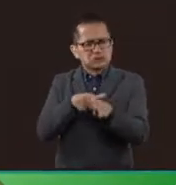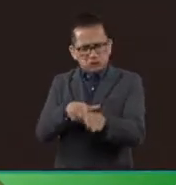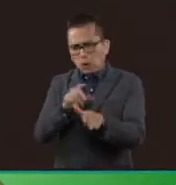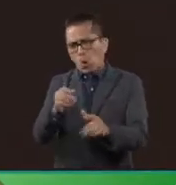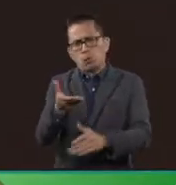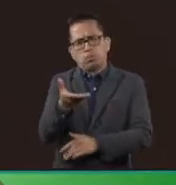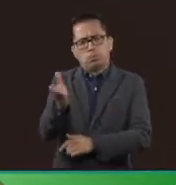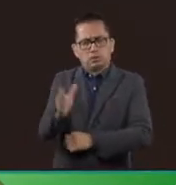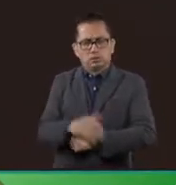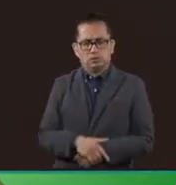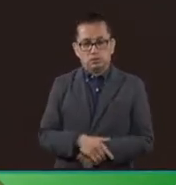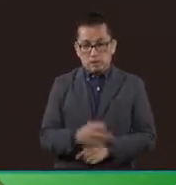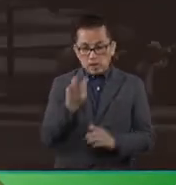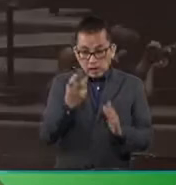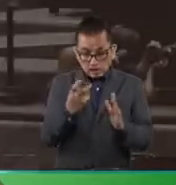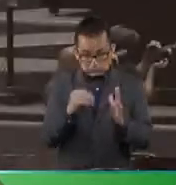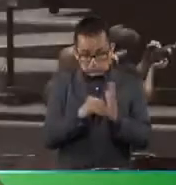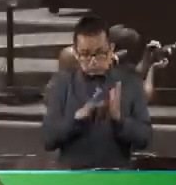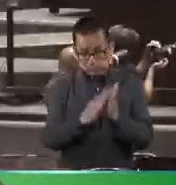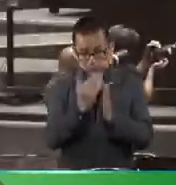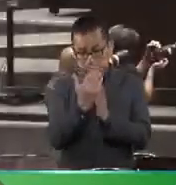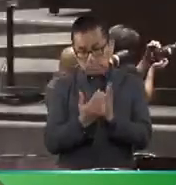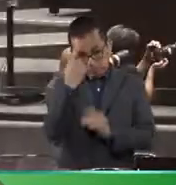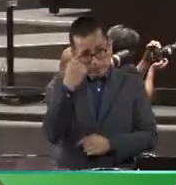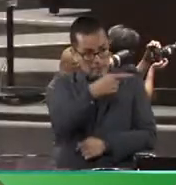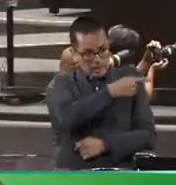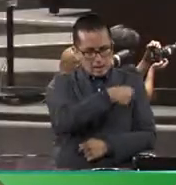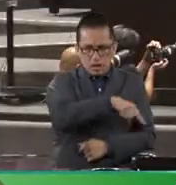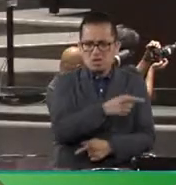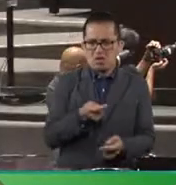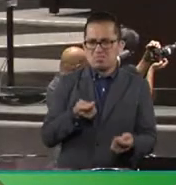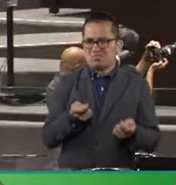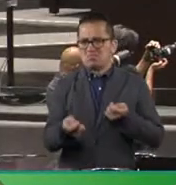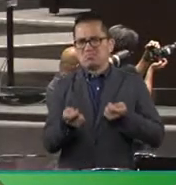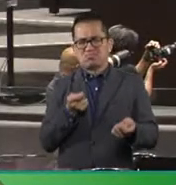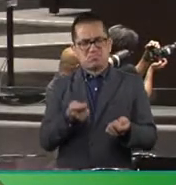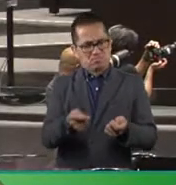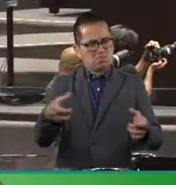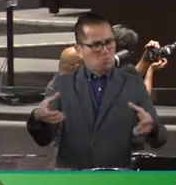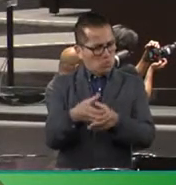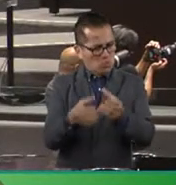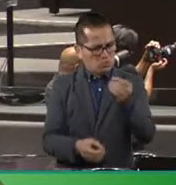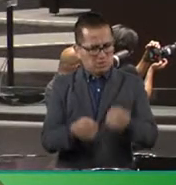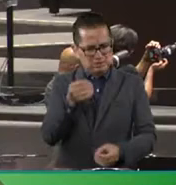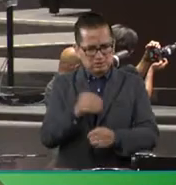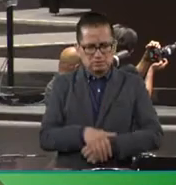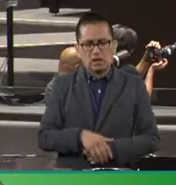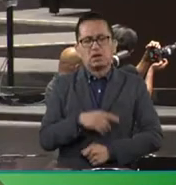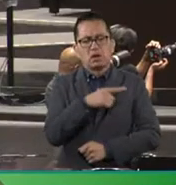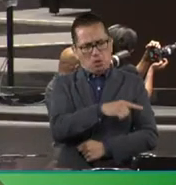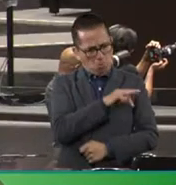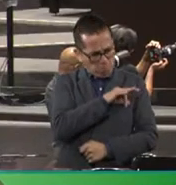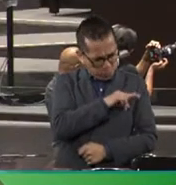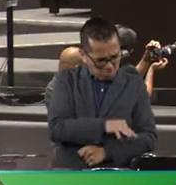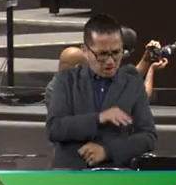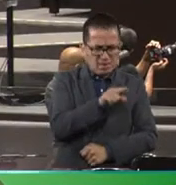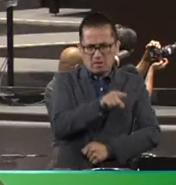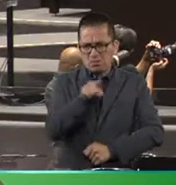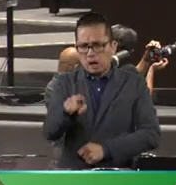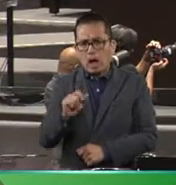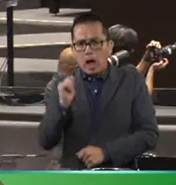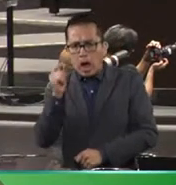le da una enorme influencia sobre todo el poder judicial al oficialismo con capacidad de castigar